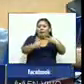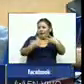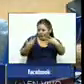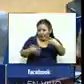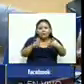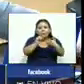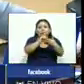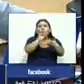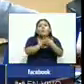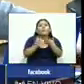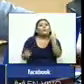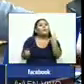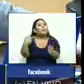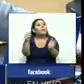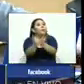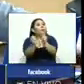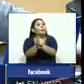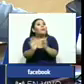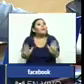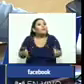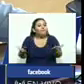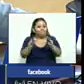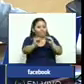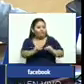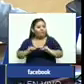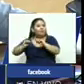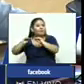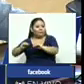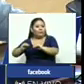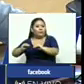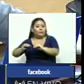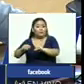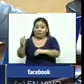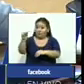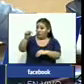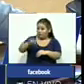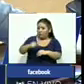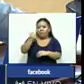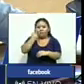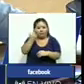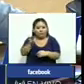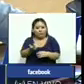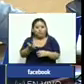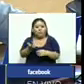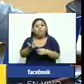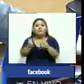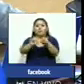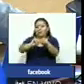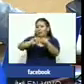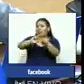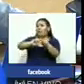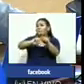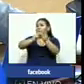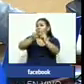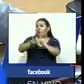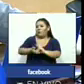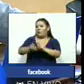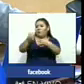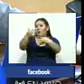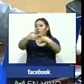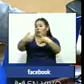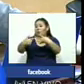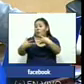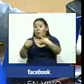El problema es aplicación. Vamos a acompañar esta reforma para que no se